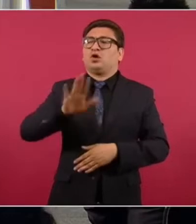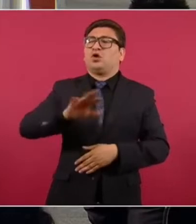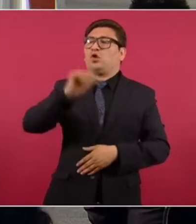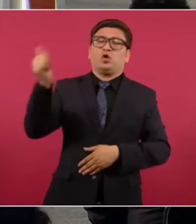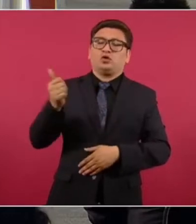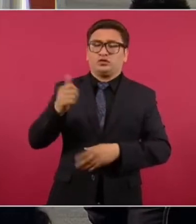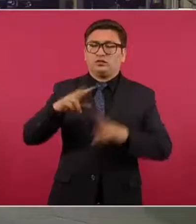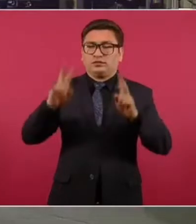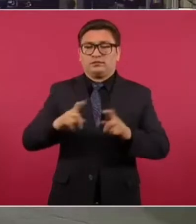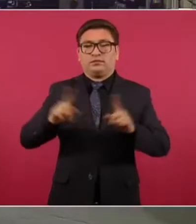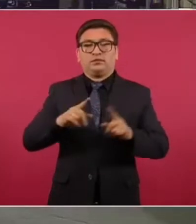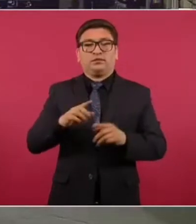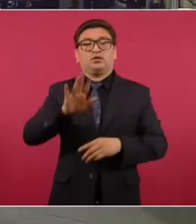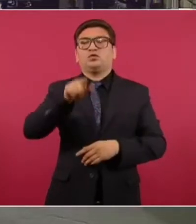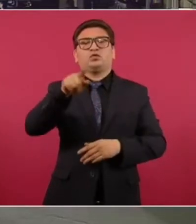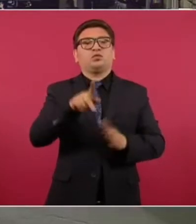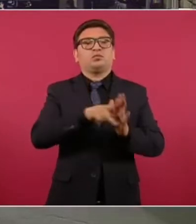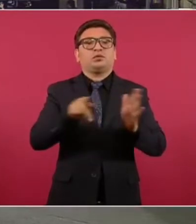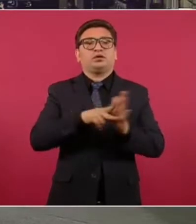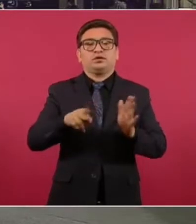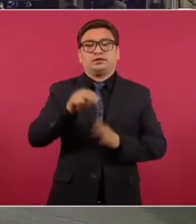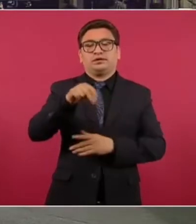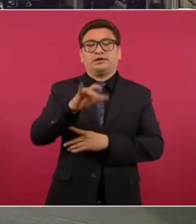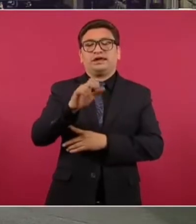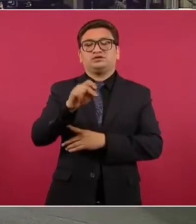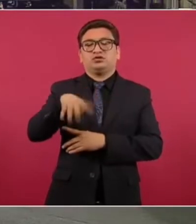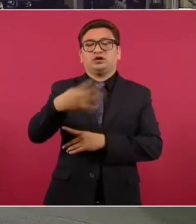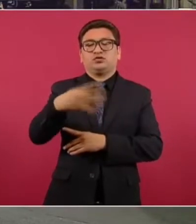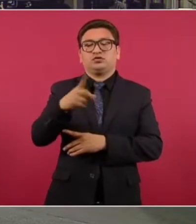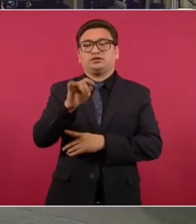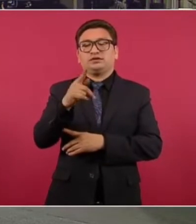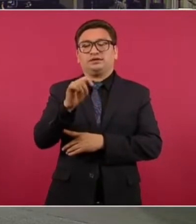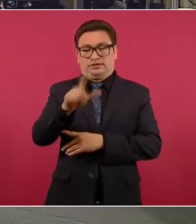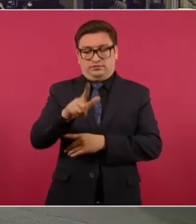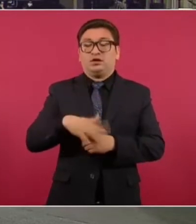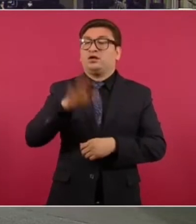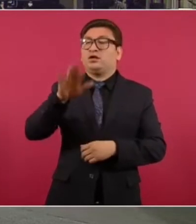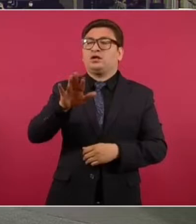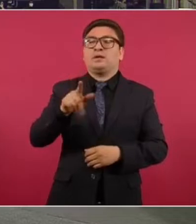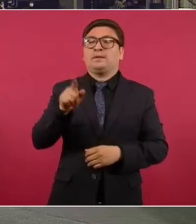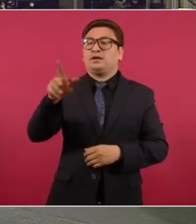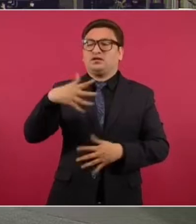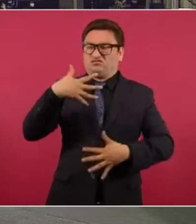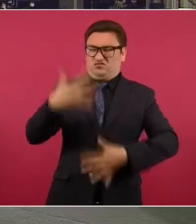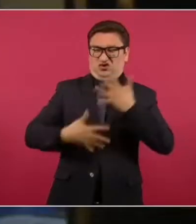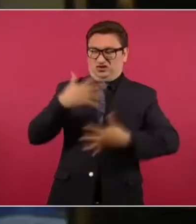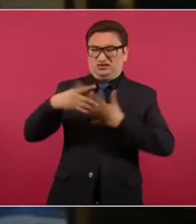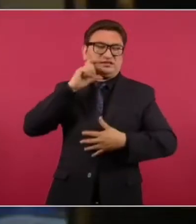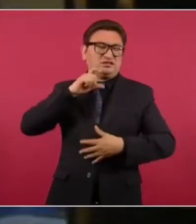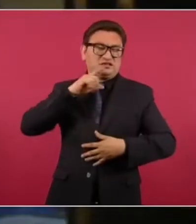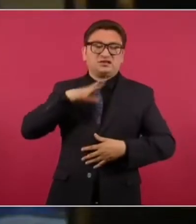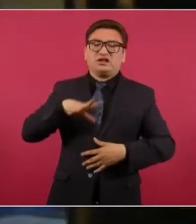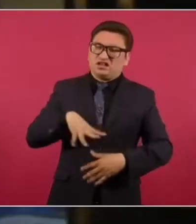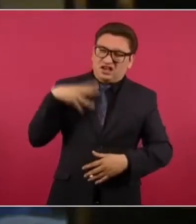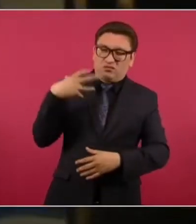mencionado últimamente. ¿De qué periódico eres tú? Nación 14, digital, presidente. Un caso de violencia y abuso sexual cometido